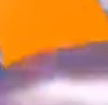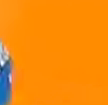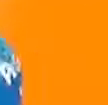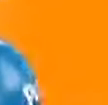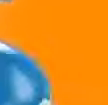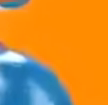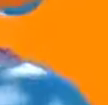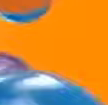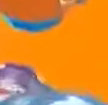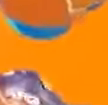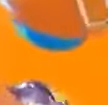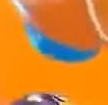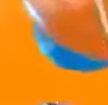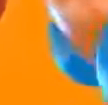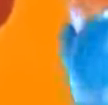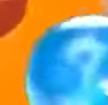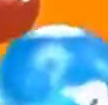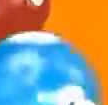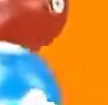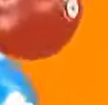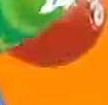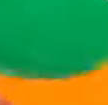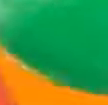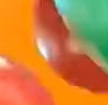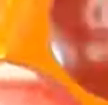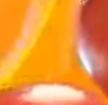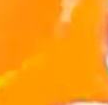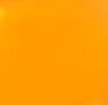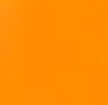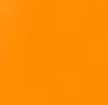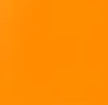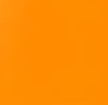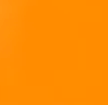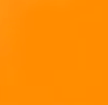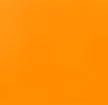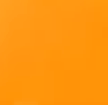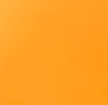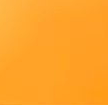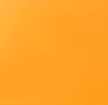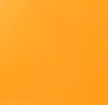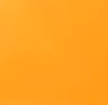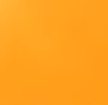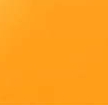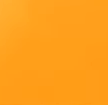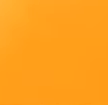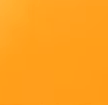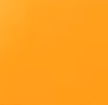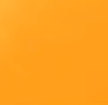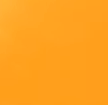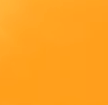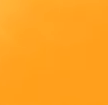Juega creyendo que será posible. Eso fue el sorteo Loto.